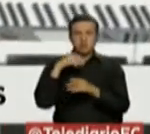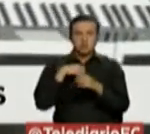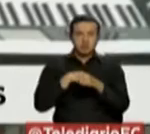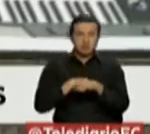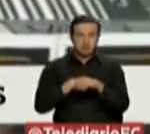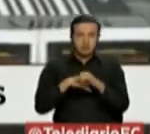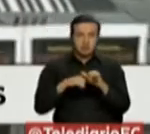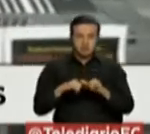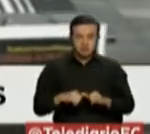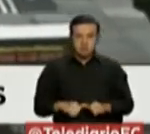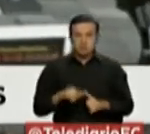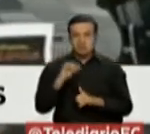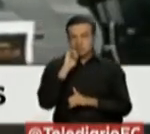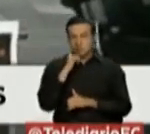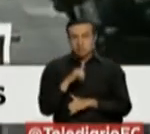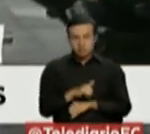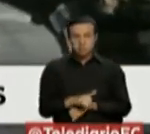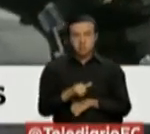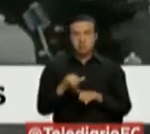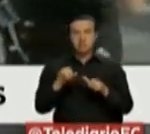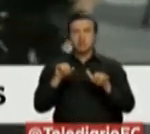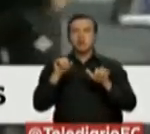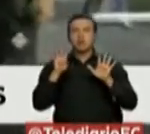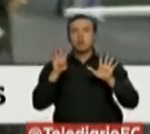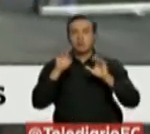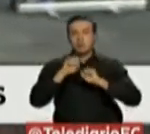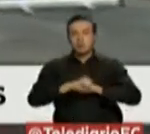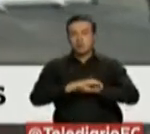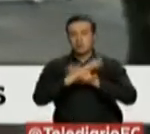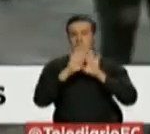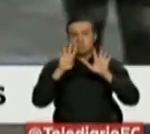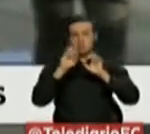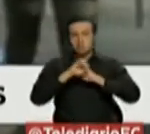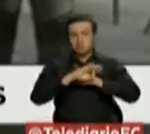talleres desde el día de mañana, desde las 9 de la mañana.